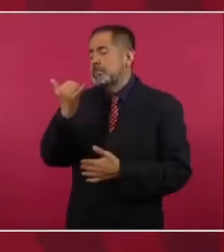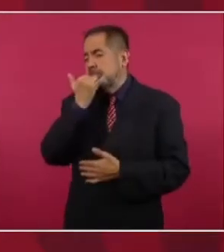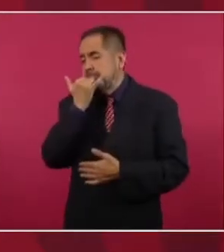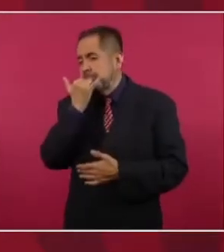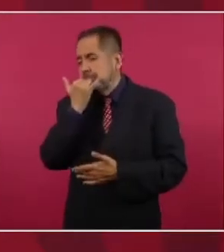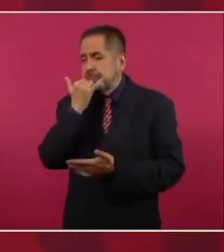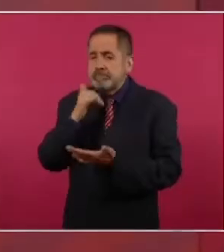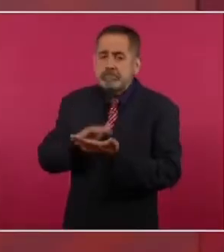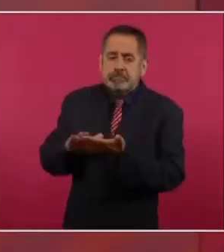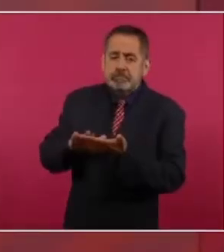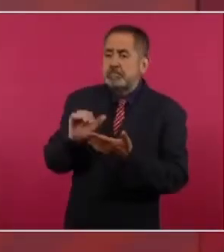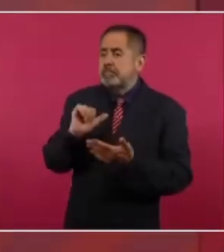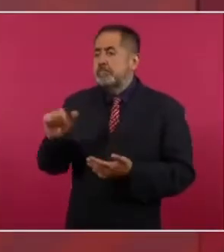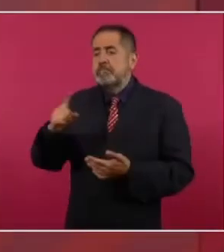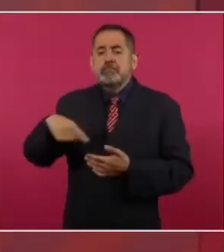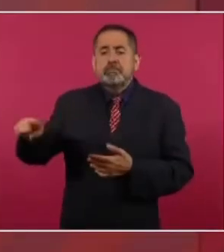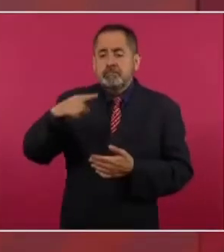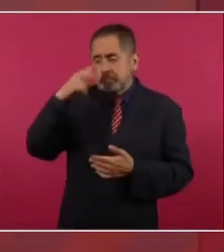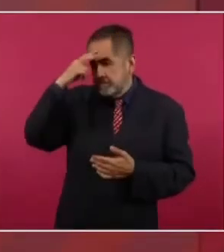México